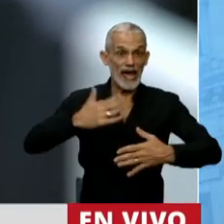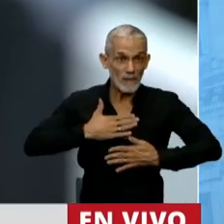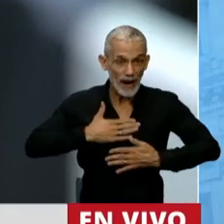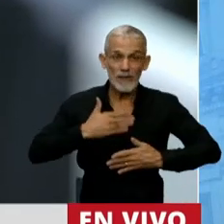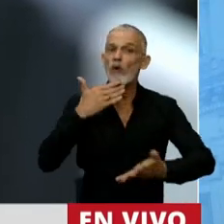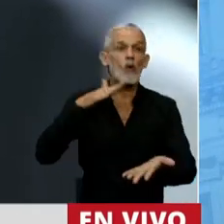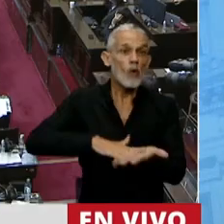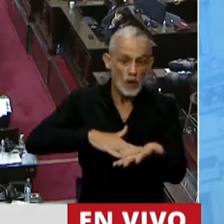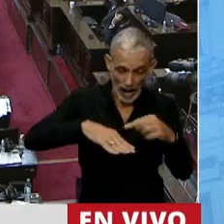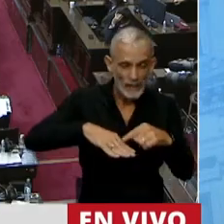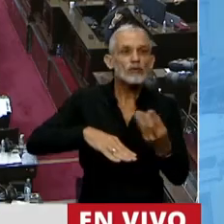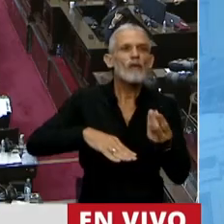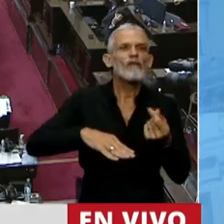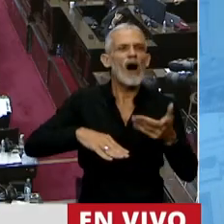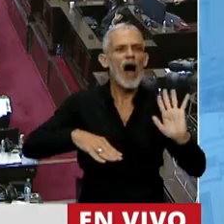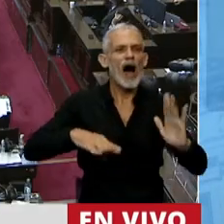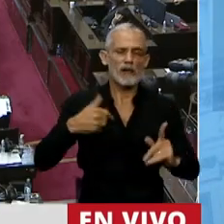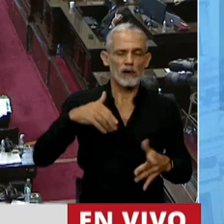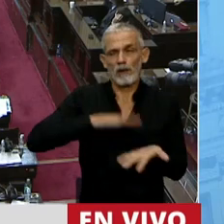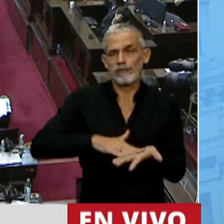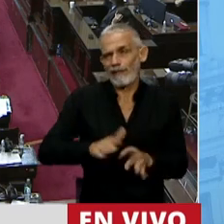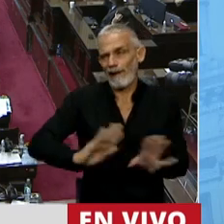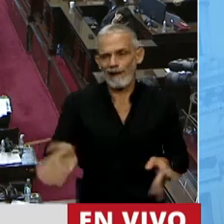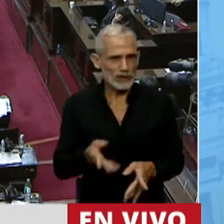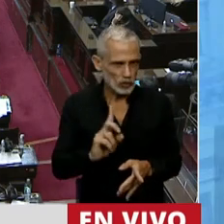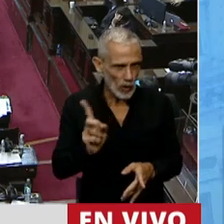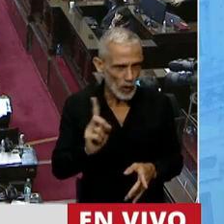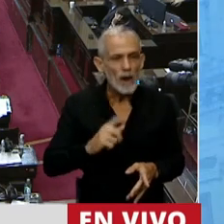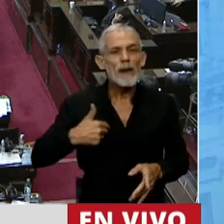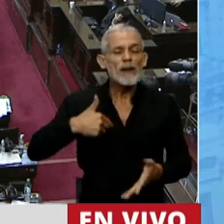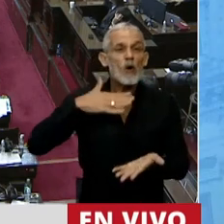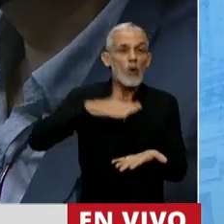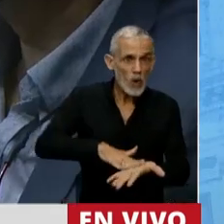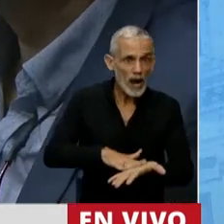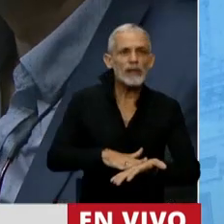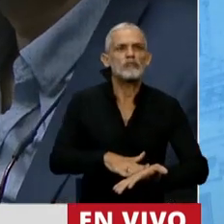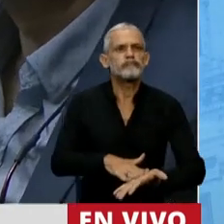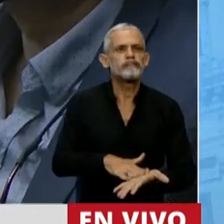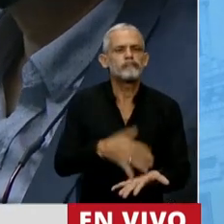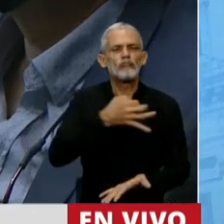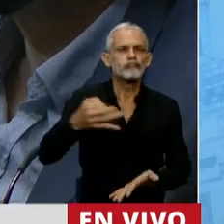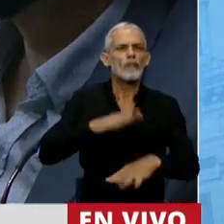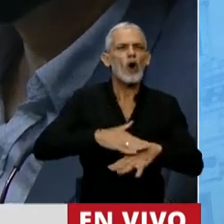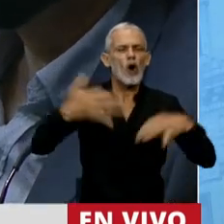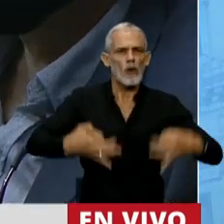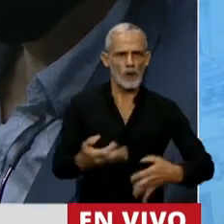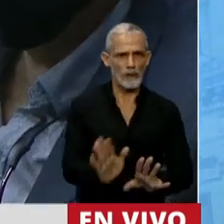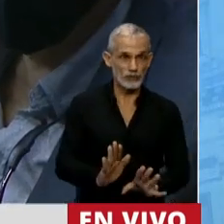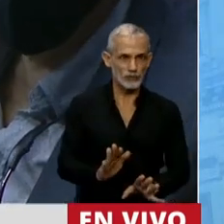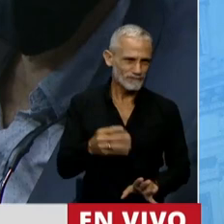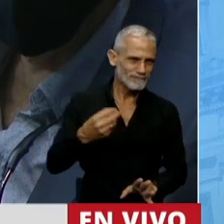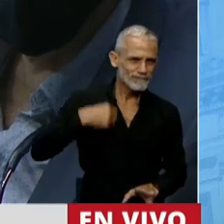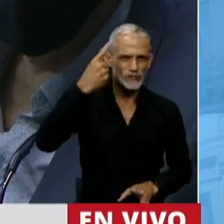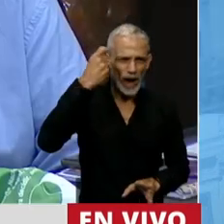el juramento no es un mero acto protocolar. Para mí un juramento es un compromiso, porque